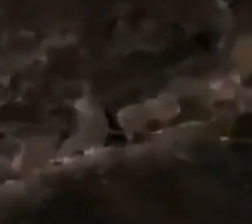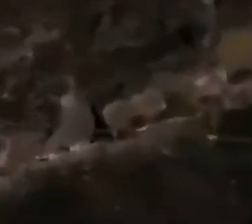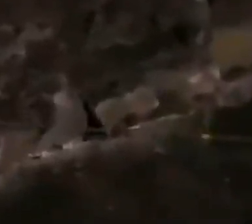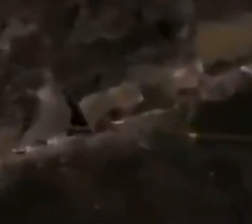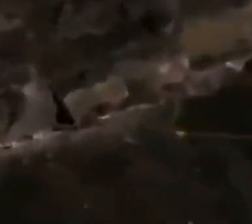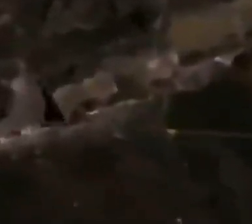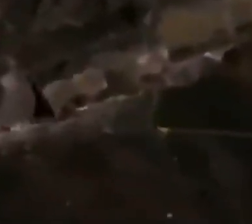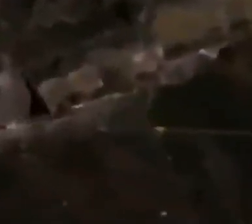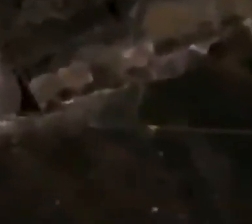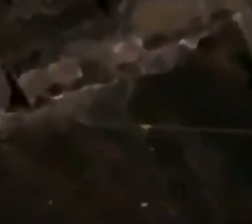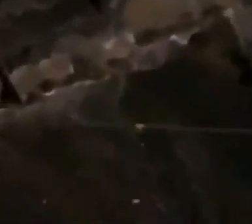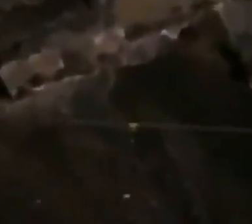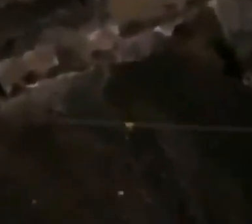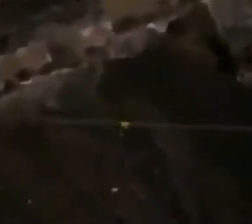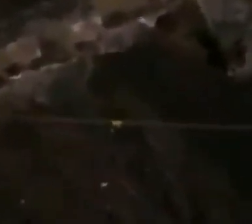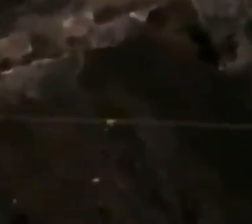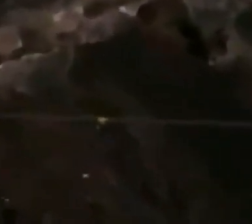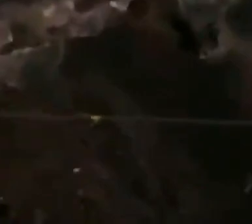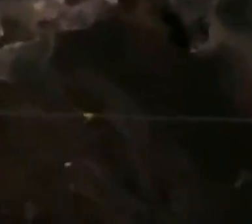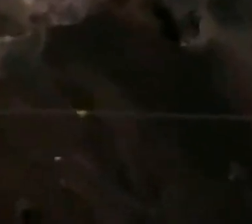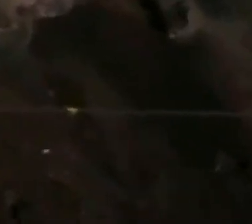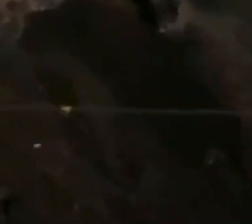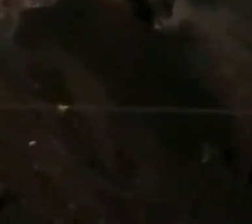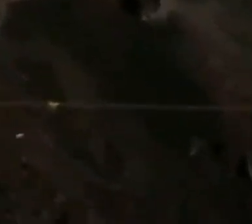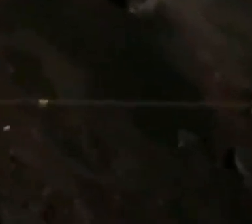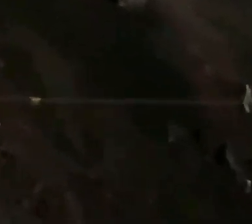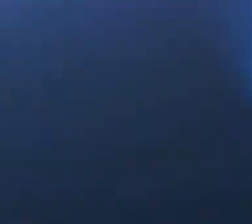parlamentario, informó Lisa Escoto.